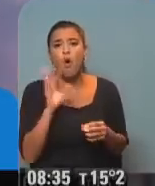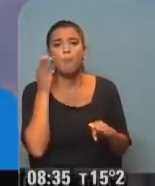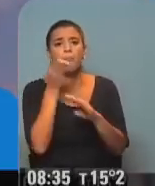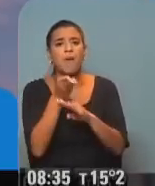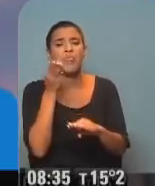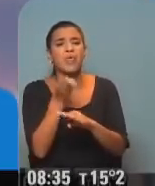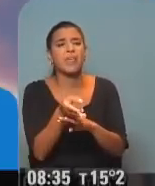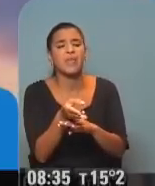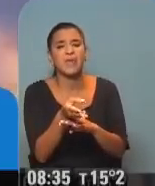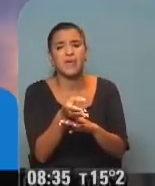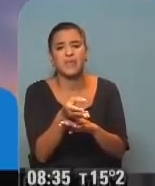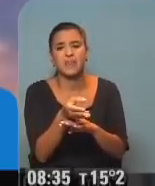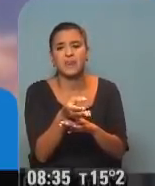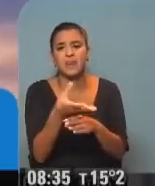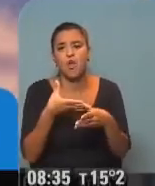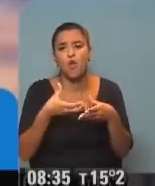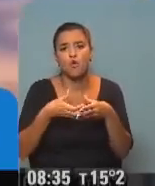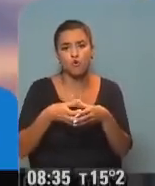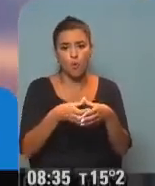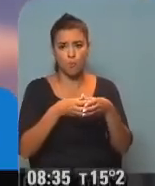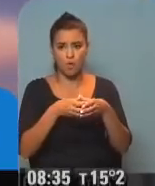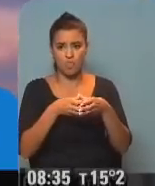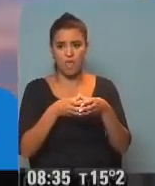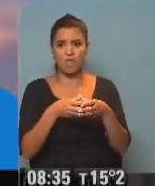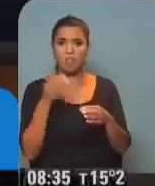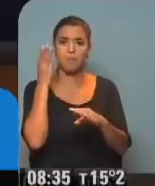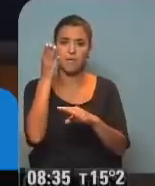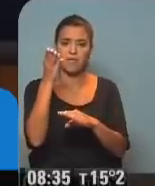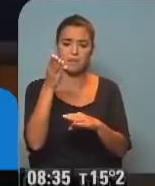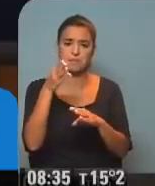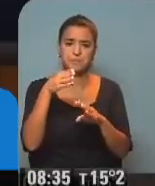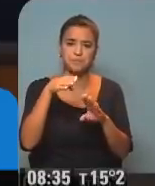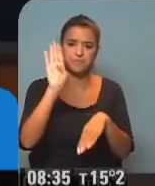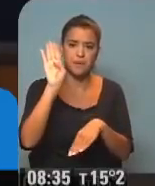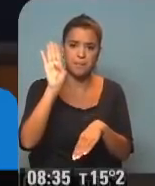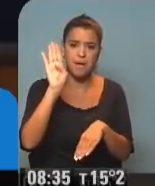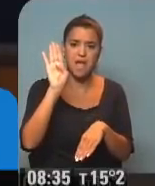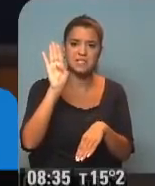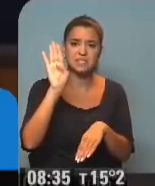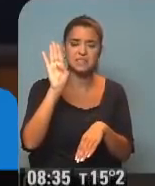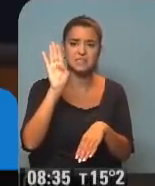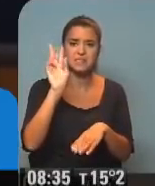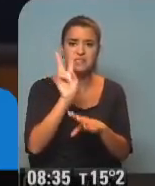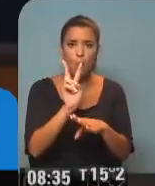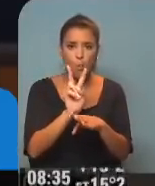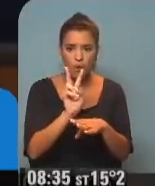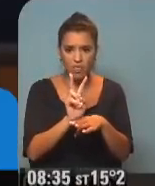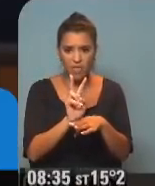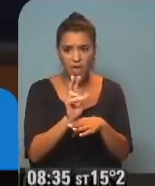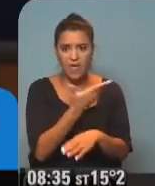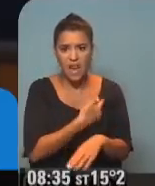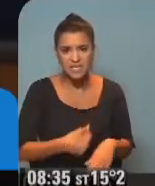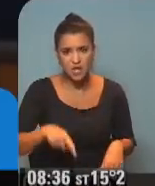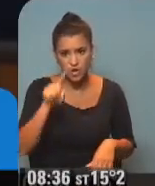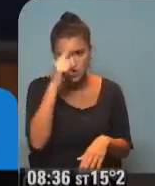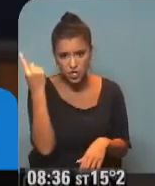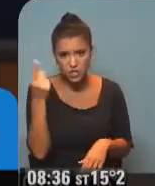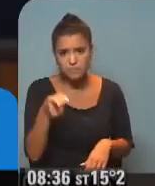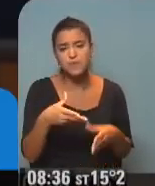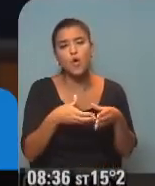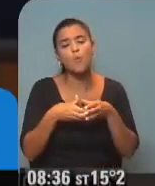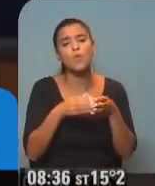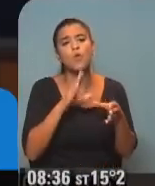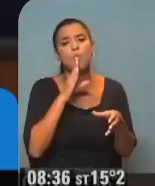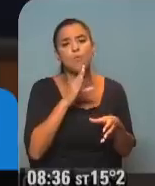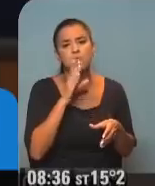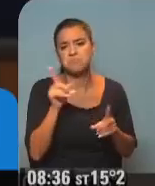pedirle, digamos, la comunidad en su conjunto, pedirle mayores medidas de seguridad al Estado Nacional. La comunidad judía